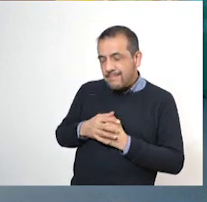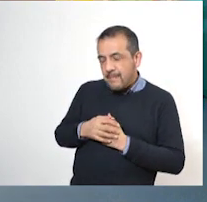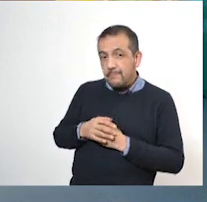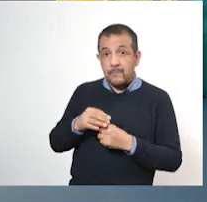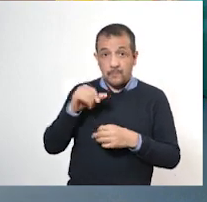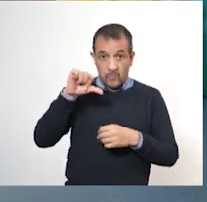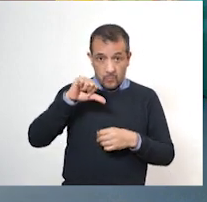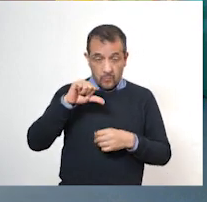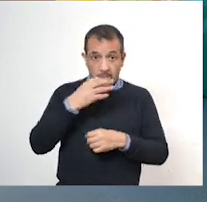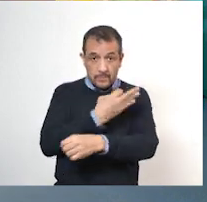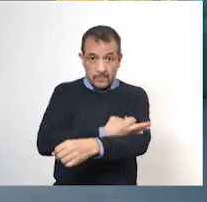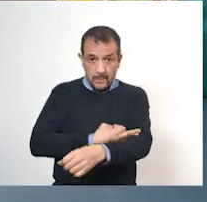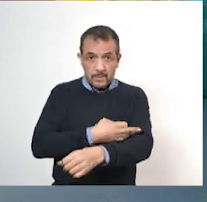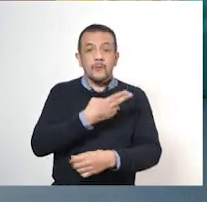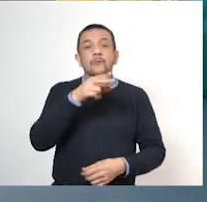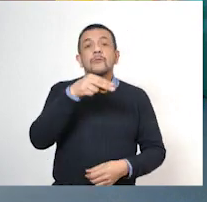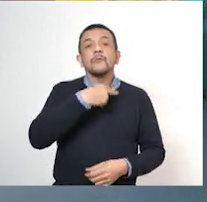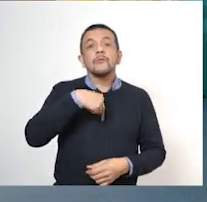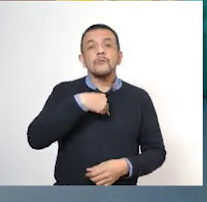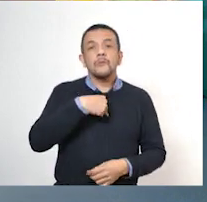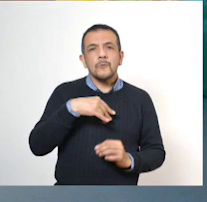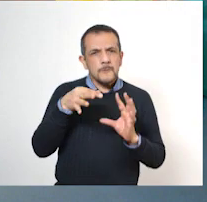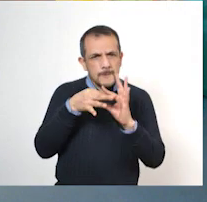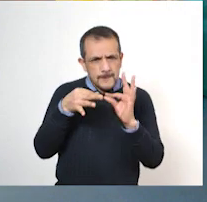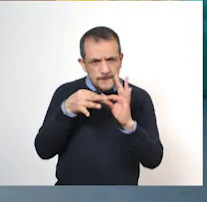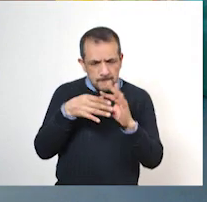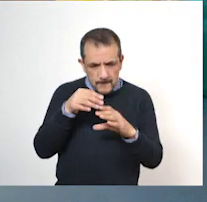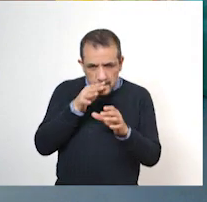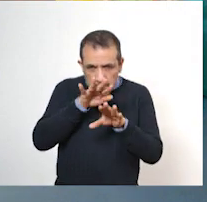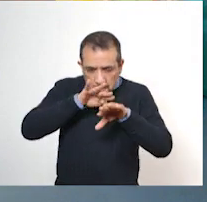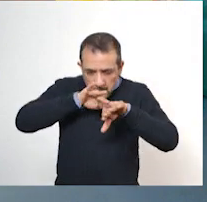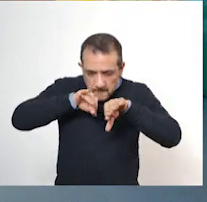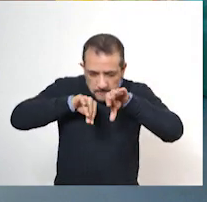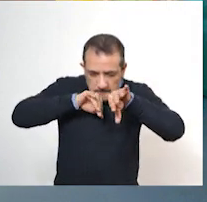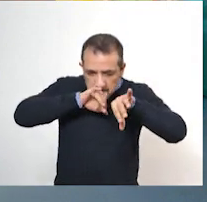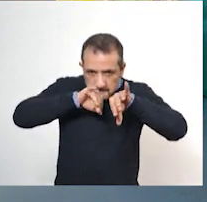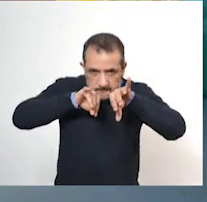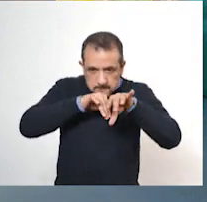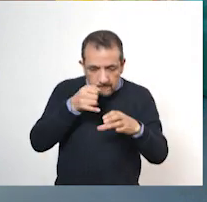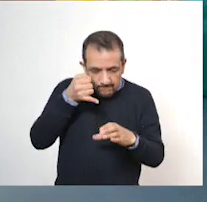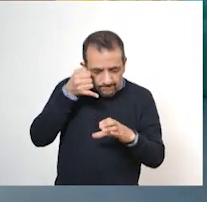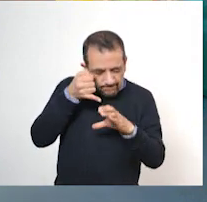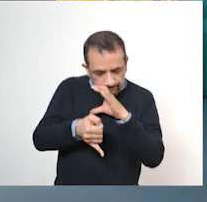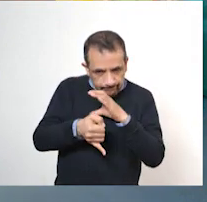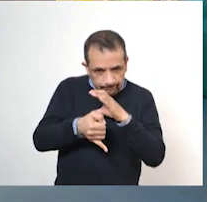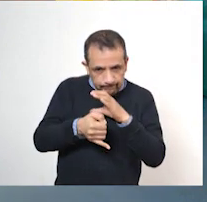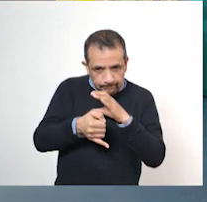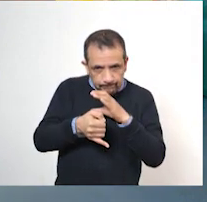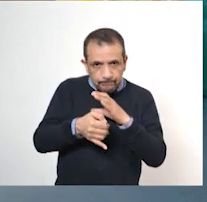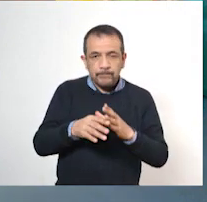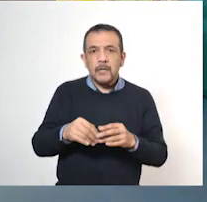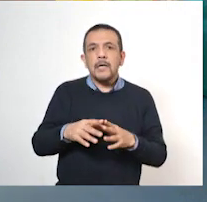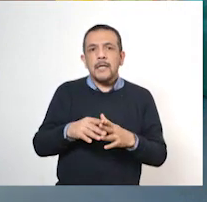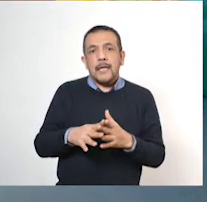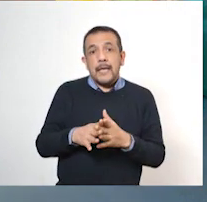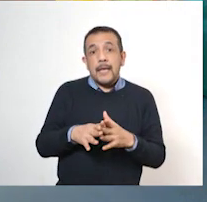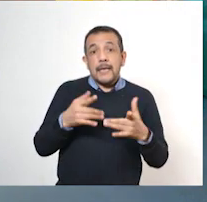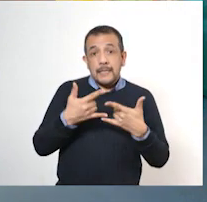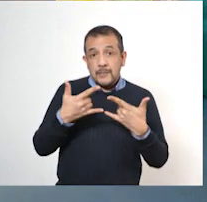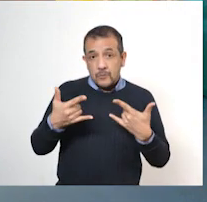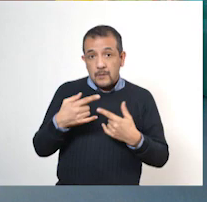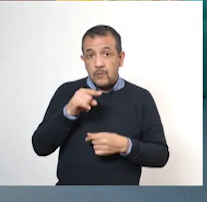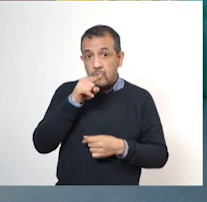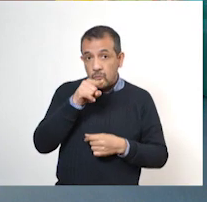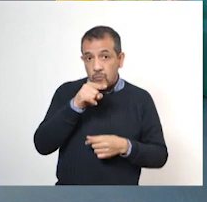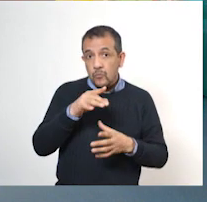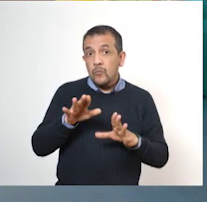interesantísimo. Esta tarde vamos a desentrañar uno de los misterios más profundos de la historia contemporánea. A veces, el